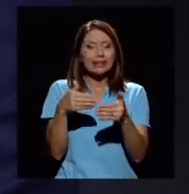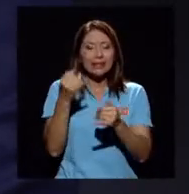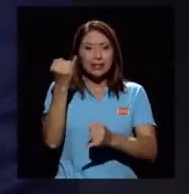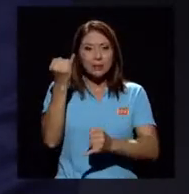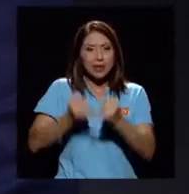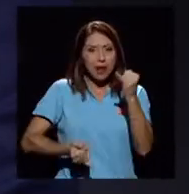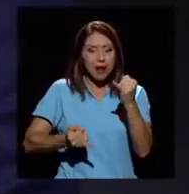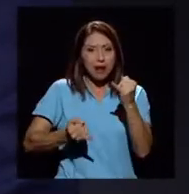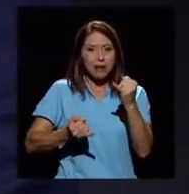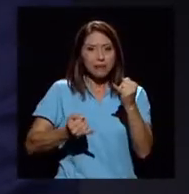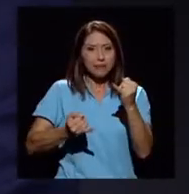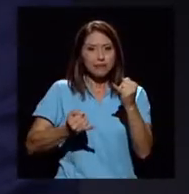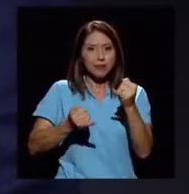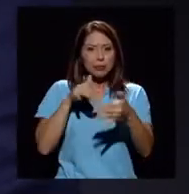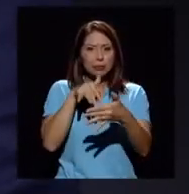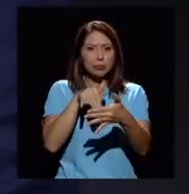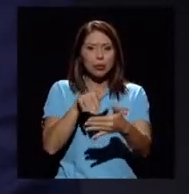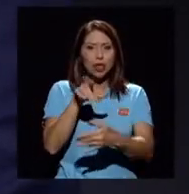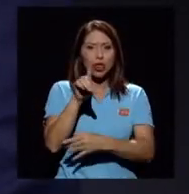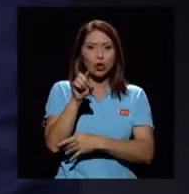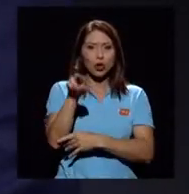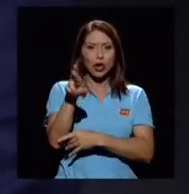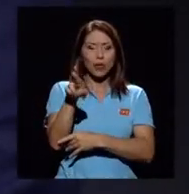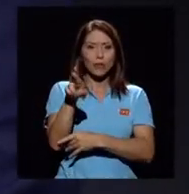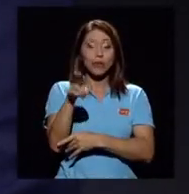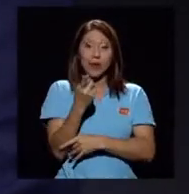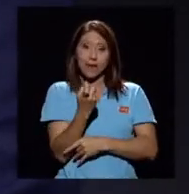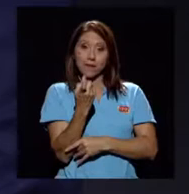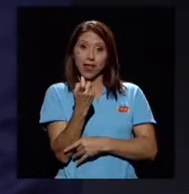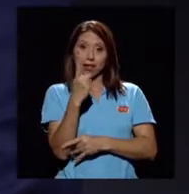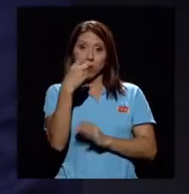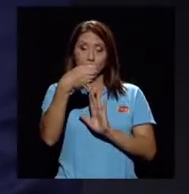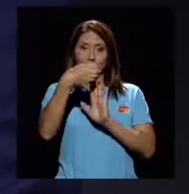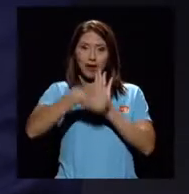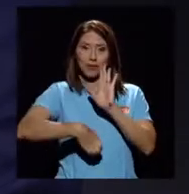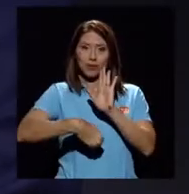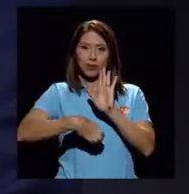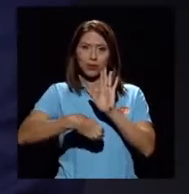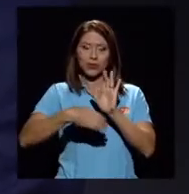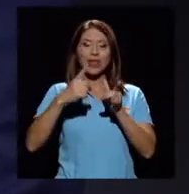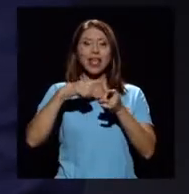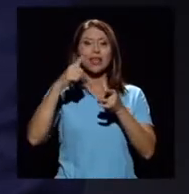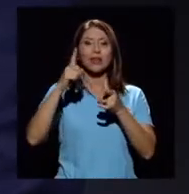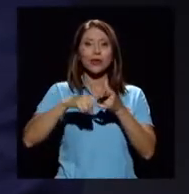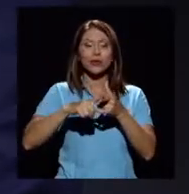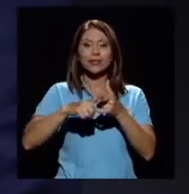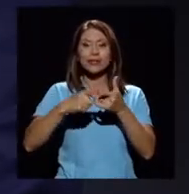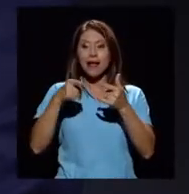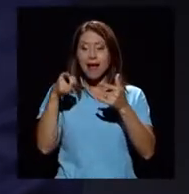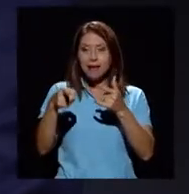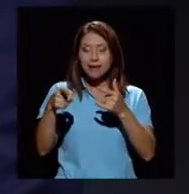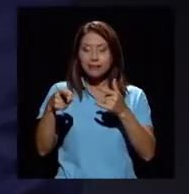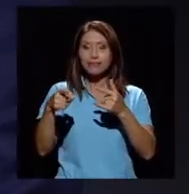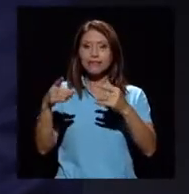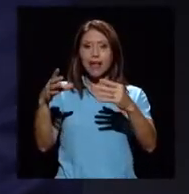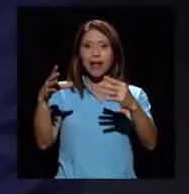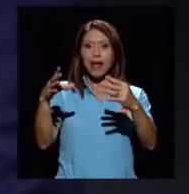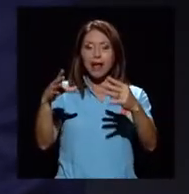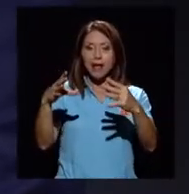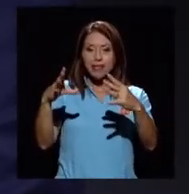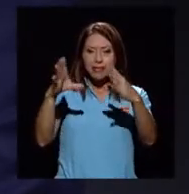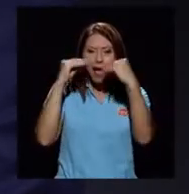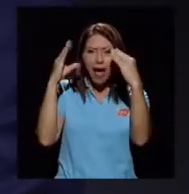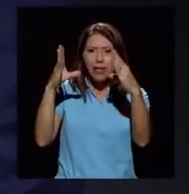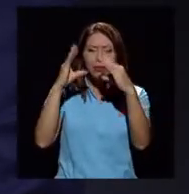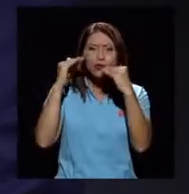terminar y me faltaba un capítulo. Y de pronto llegaron los datos de pagos